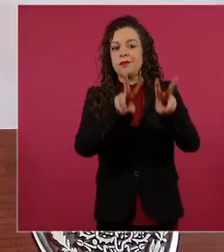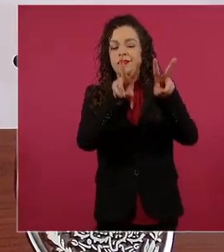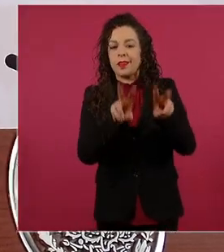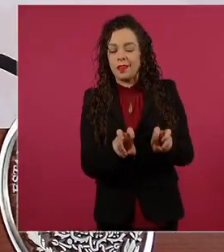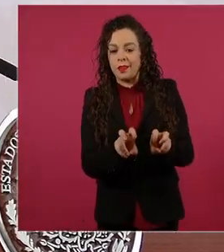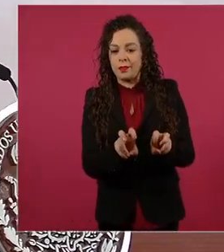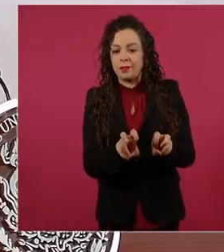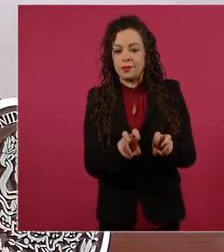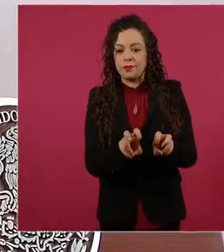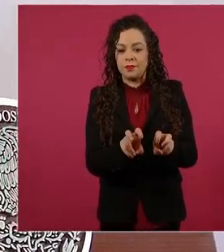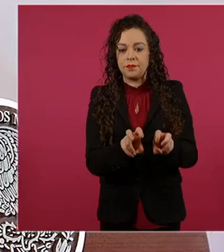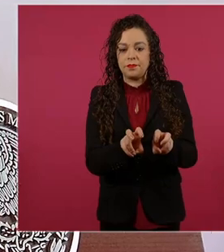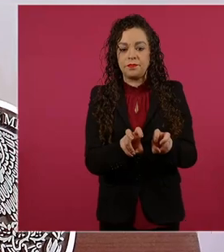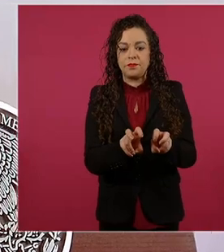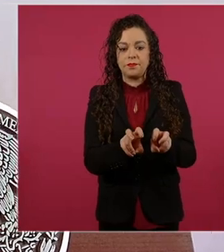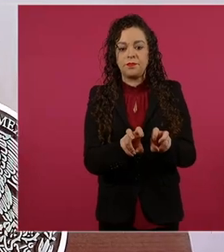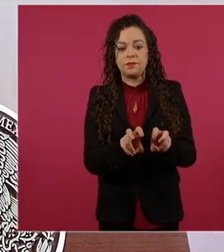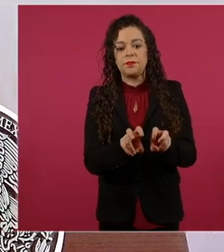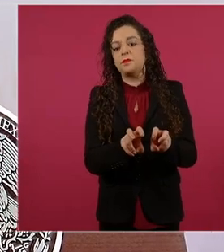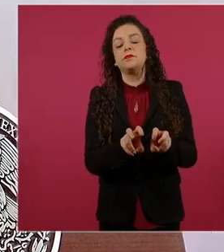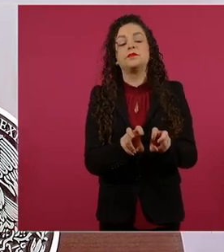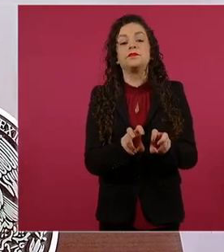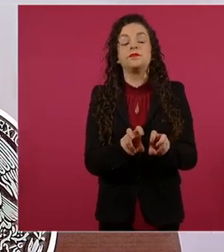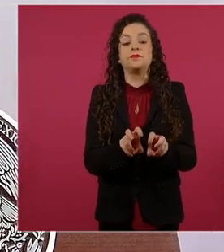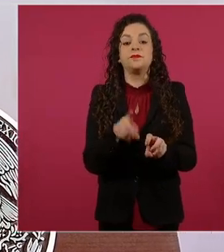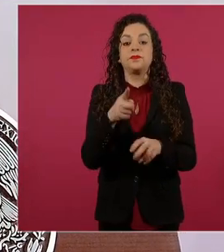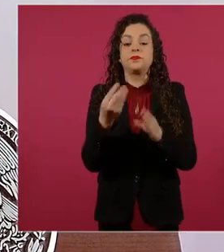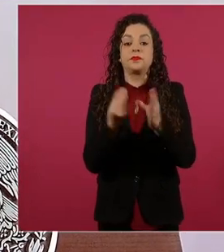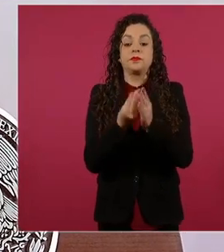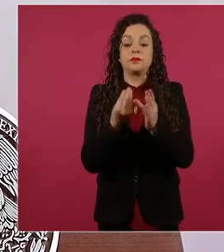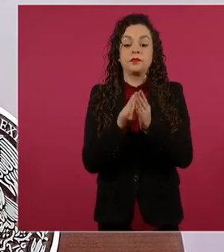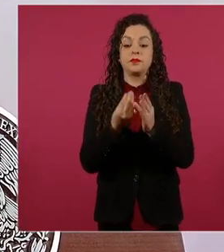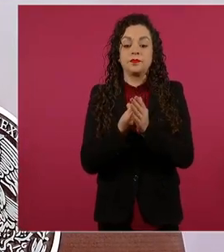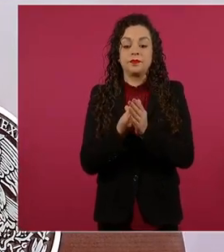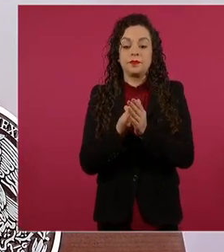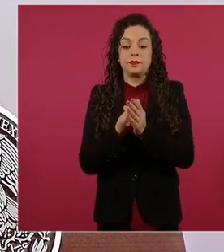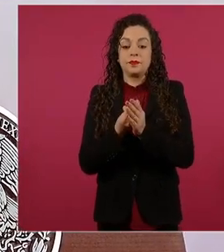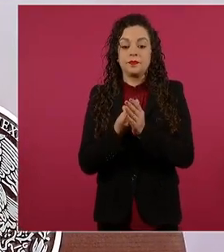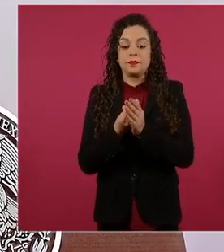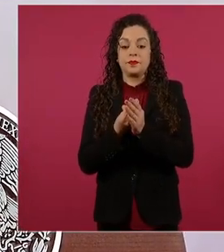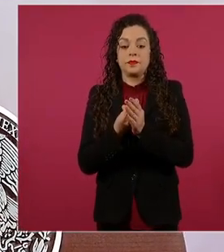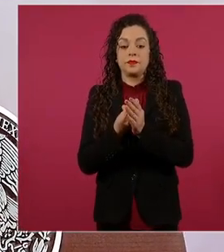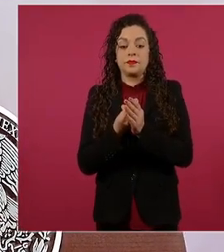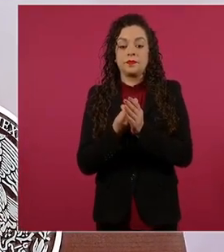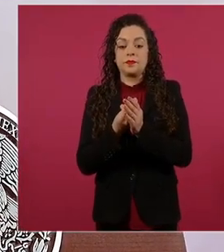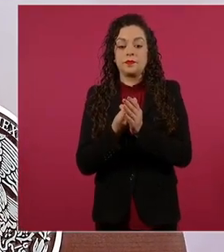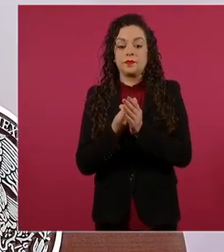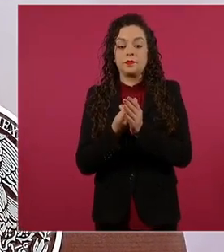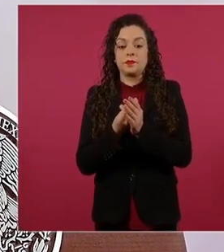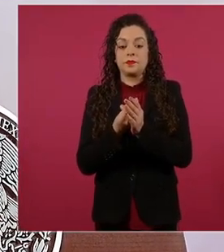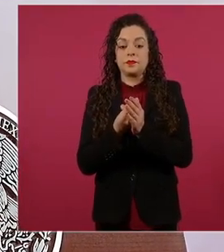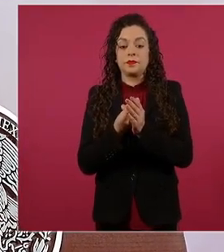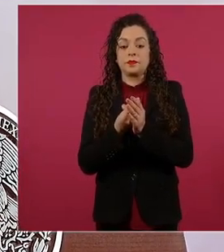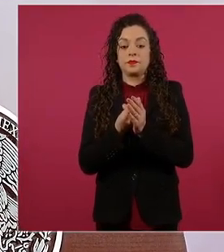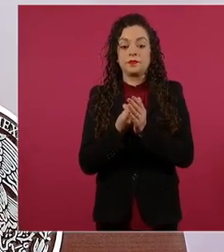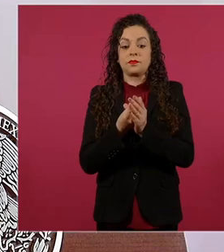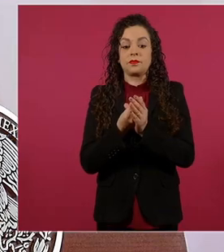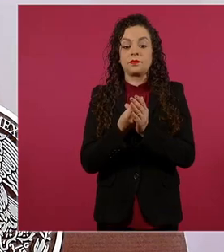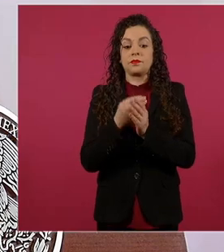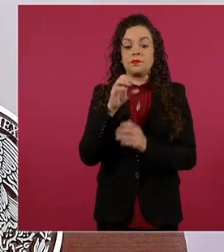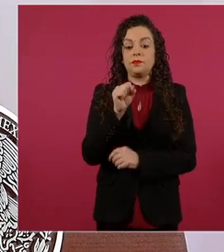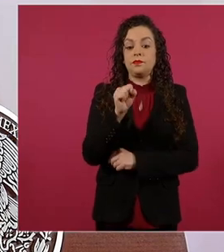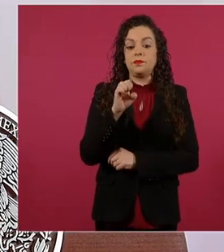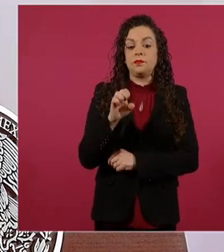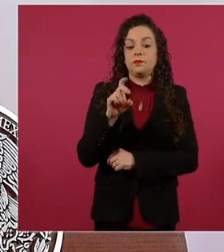lo relacionado con la Secretaría de Desarrollo Urbano, la